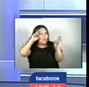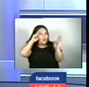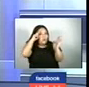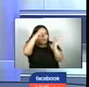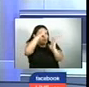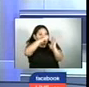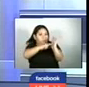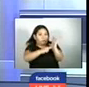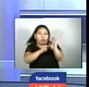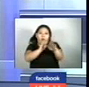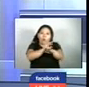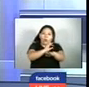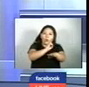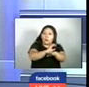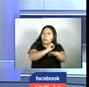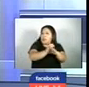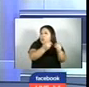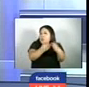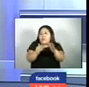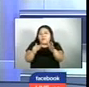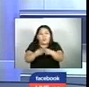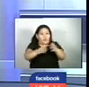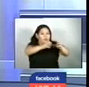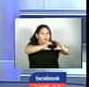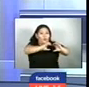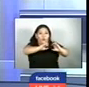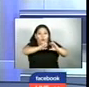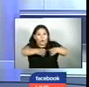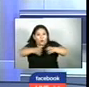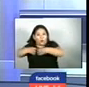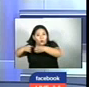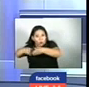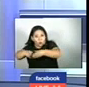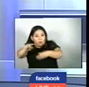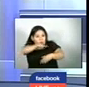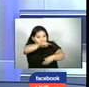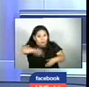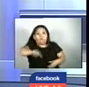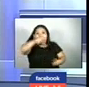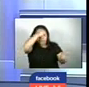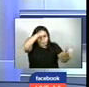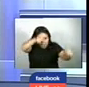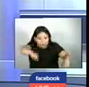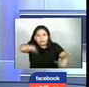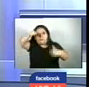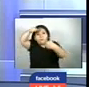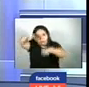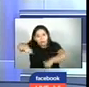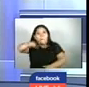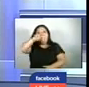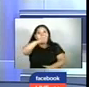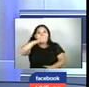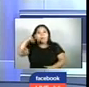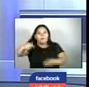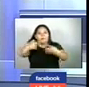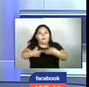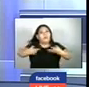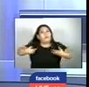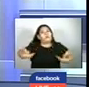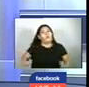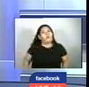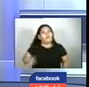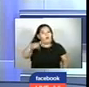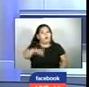parte de organismos internacionales para que los estados hagan cumplir los derechos humanos. Y uno de los temas principales